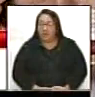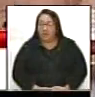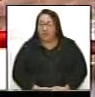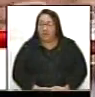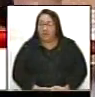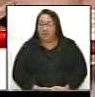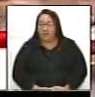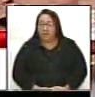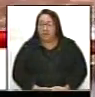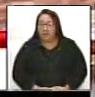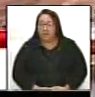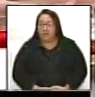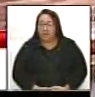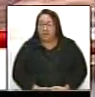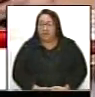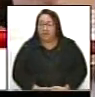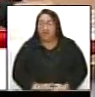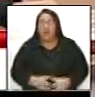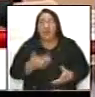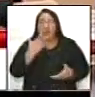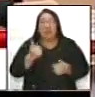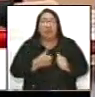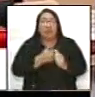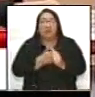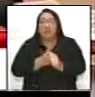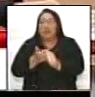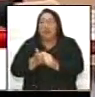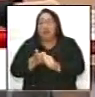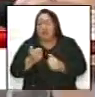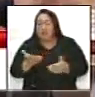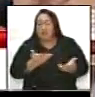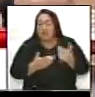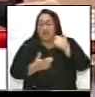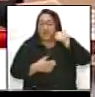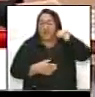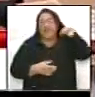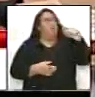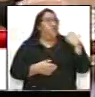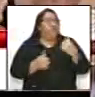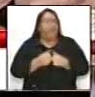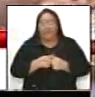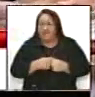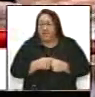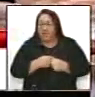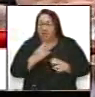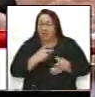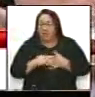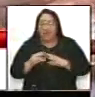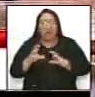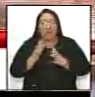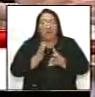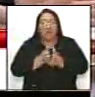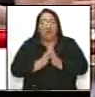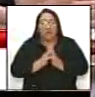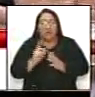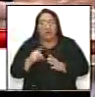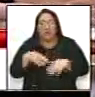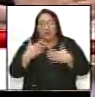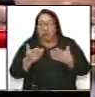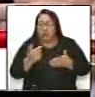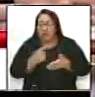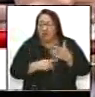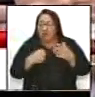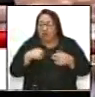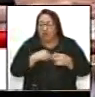Entonces, estamos en una situación de quien persigue el rabo al otro, persiguiéndonos la cola, porque así no se reúnen las cosas. No es posible que